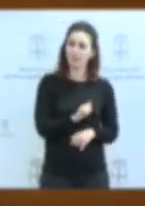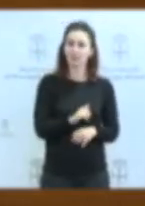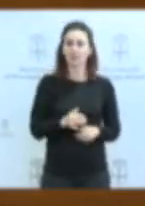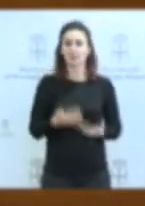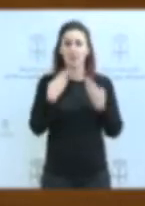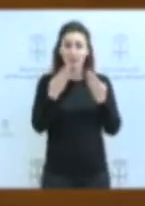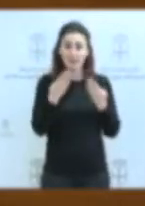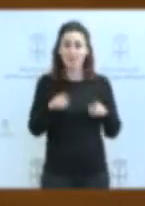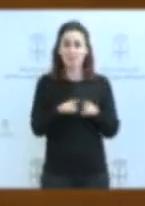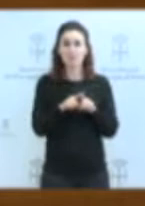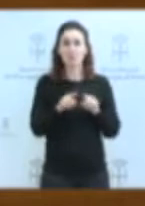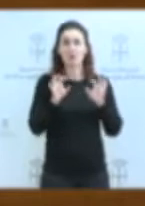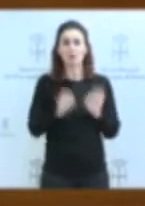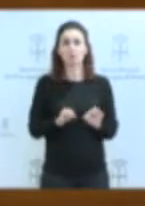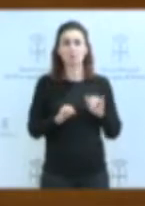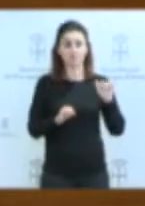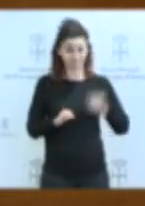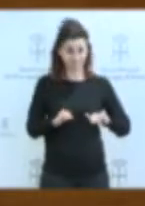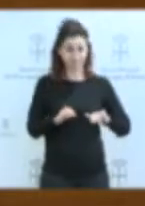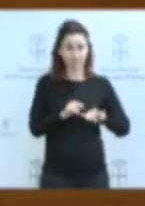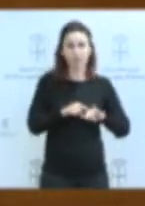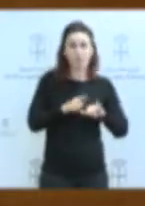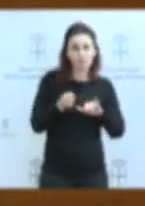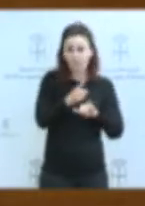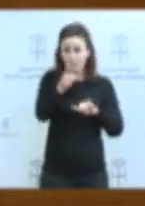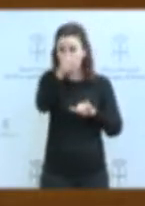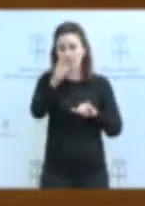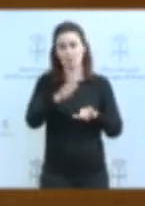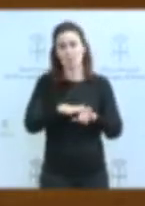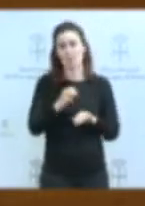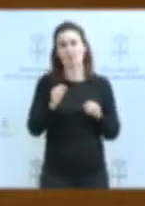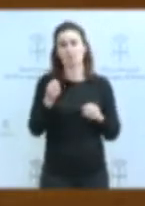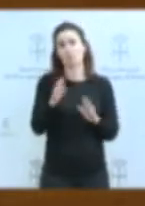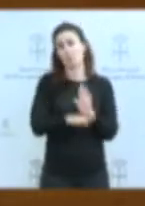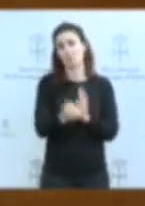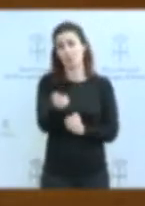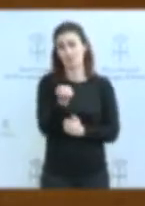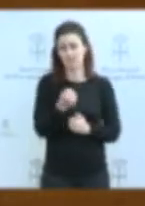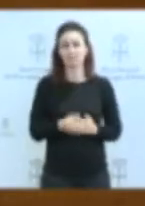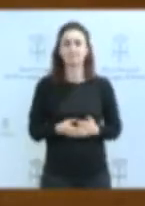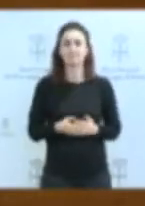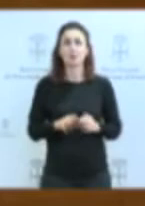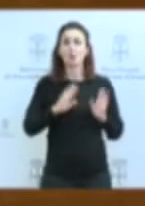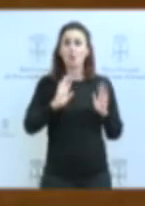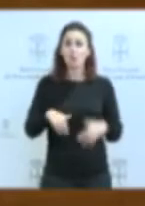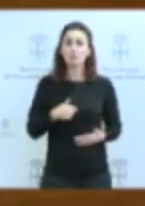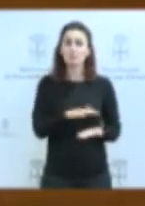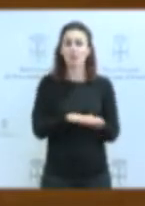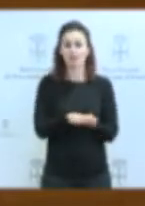estos programas. Y ustedes hablaban ya, o usted hablaba cuando la última vez que comentó este tema o que habló de este asunto en la